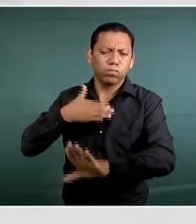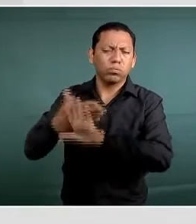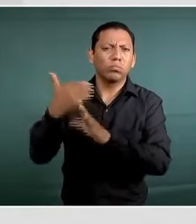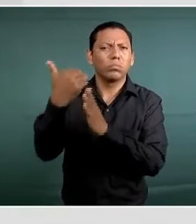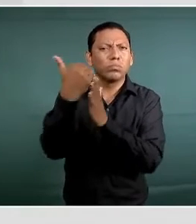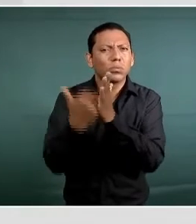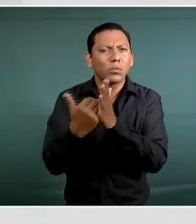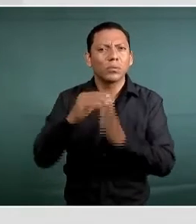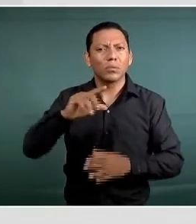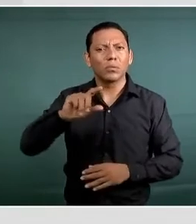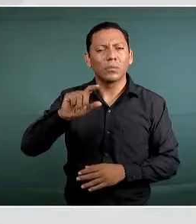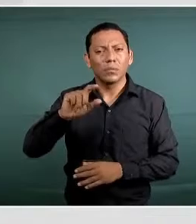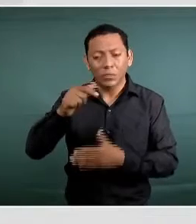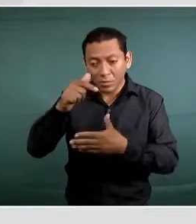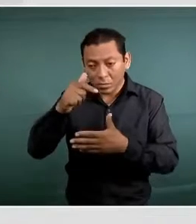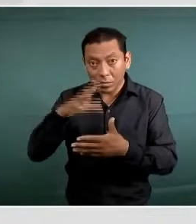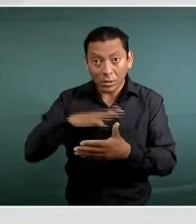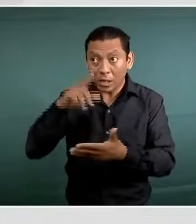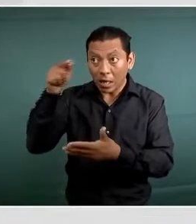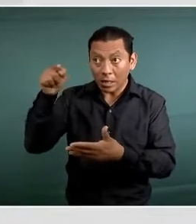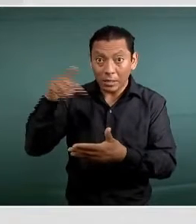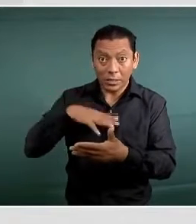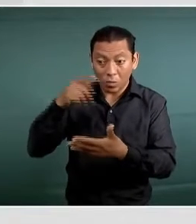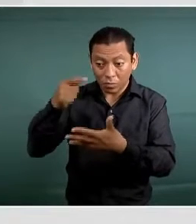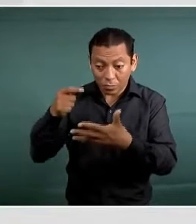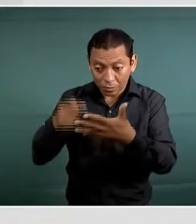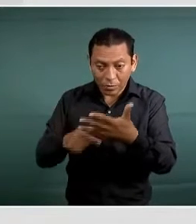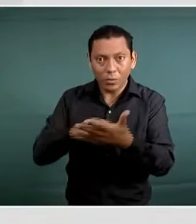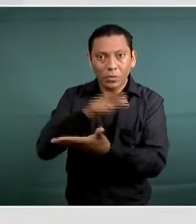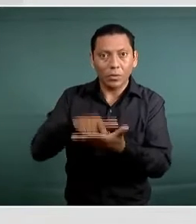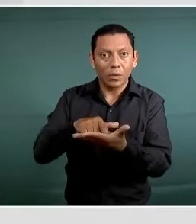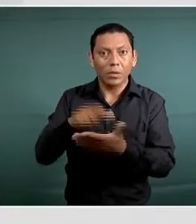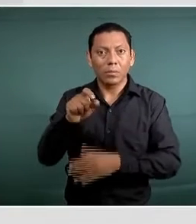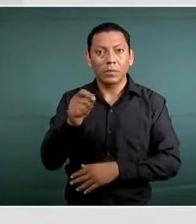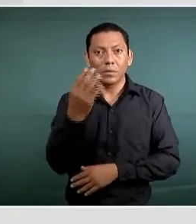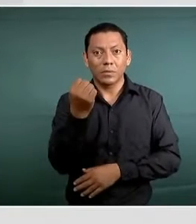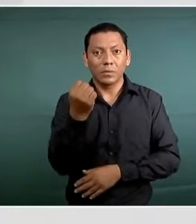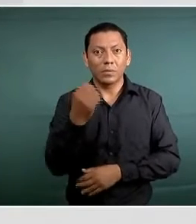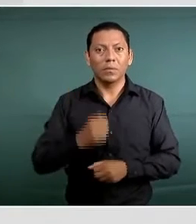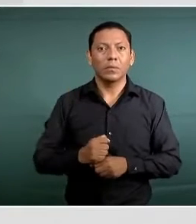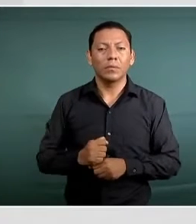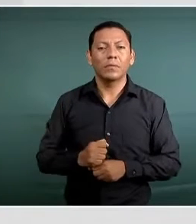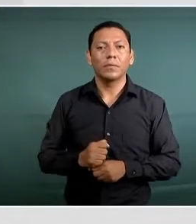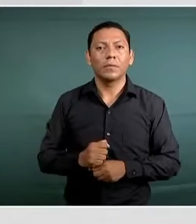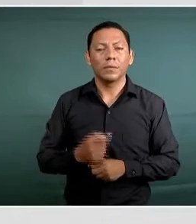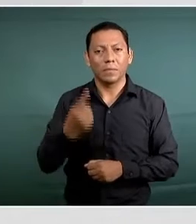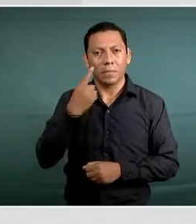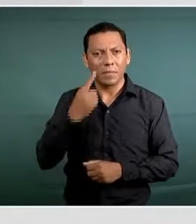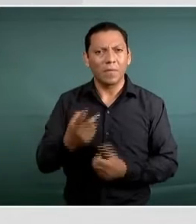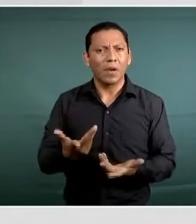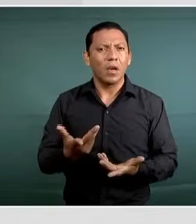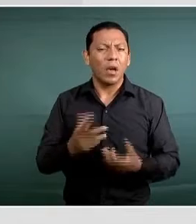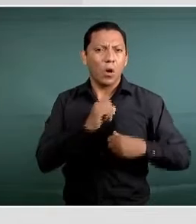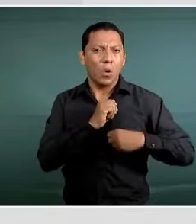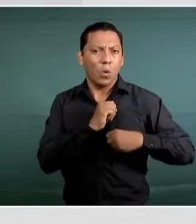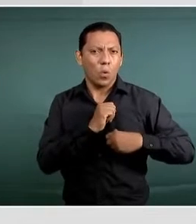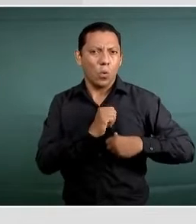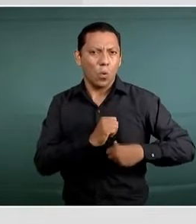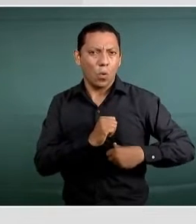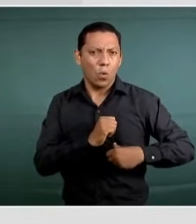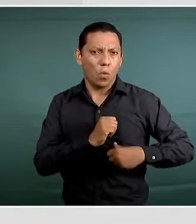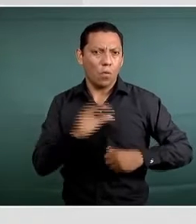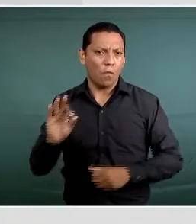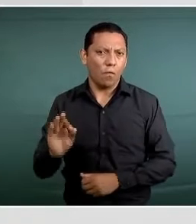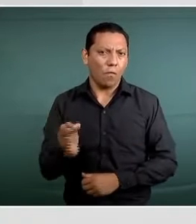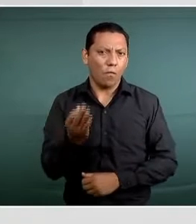el 29 lugar en la República. Las fuerzas federales, en el ámbito de la